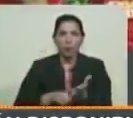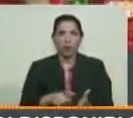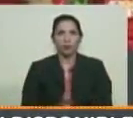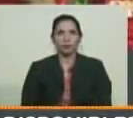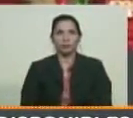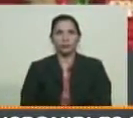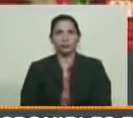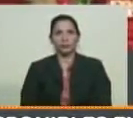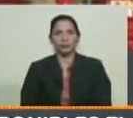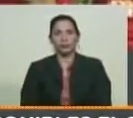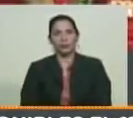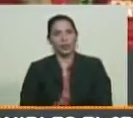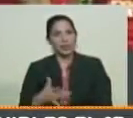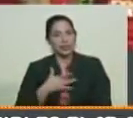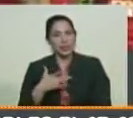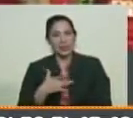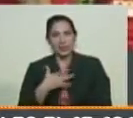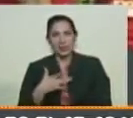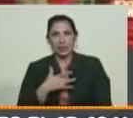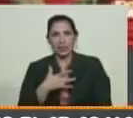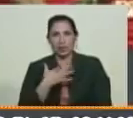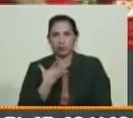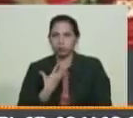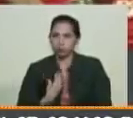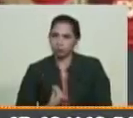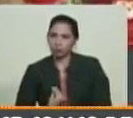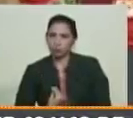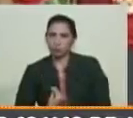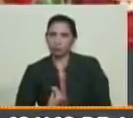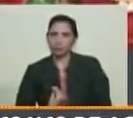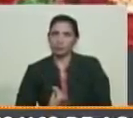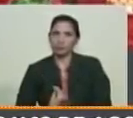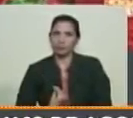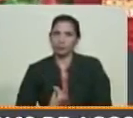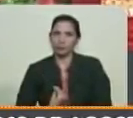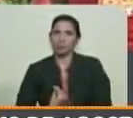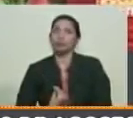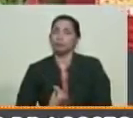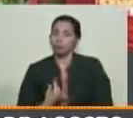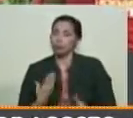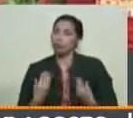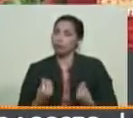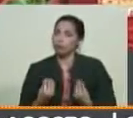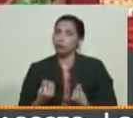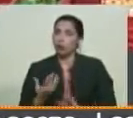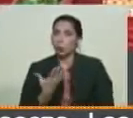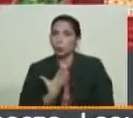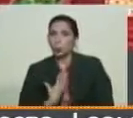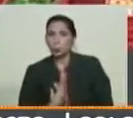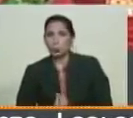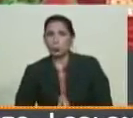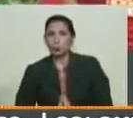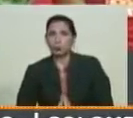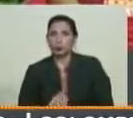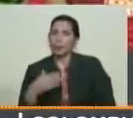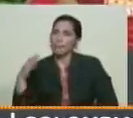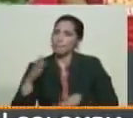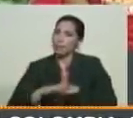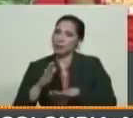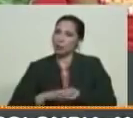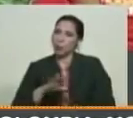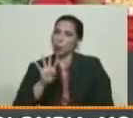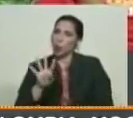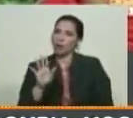siente indignado, se siente muy indignado por lo que ocurrió el 4 de